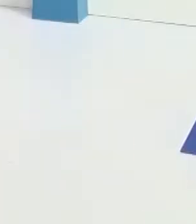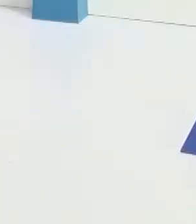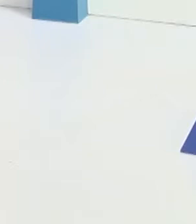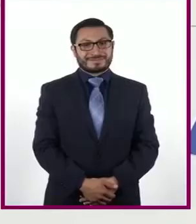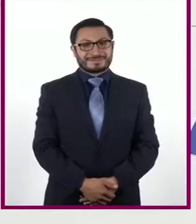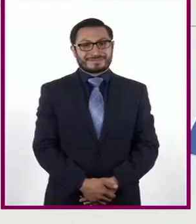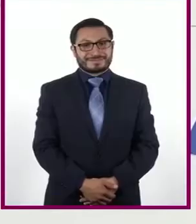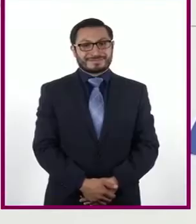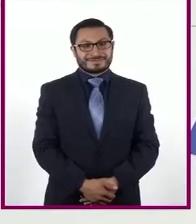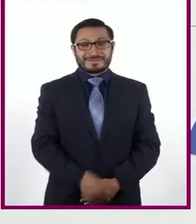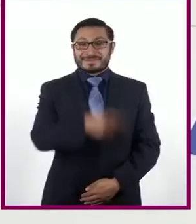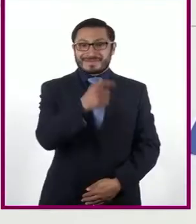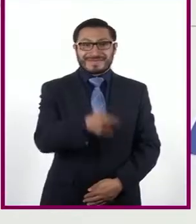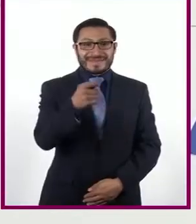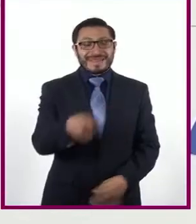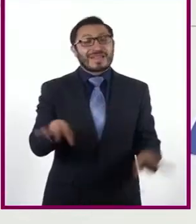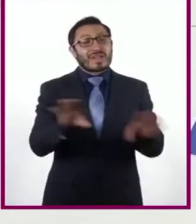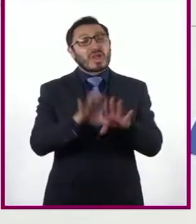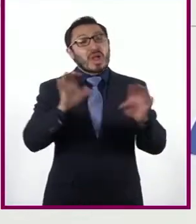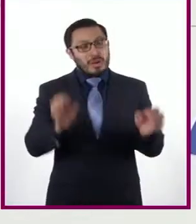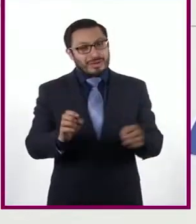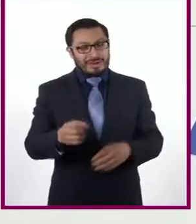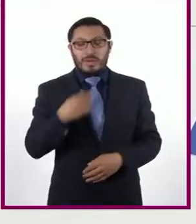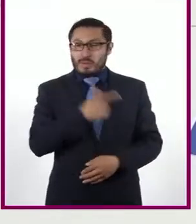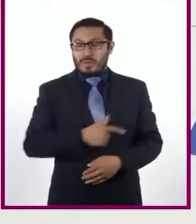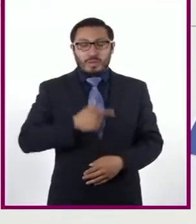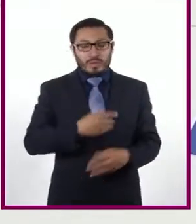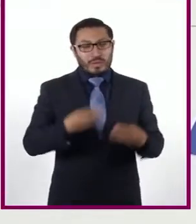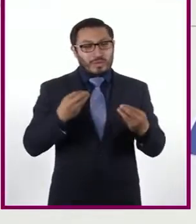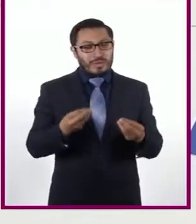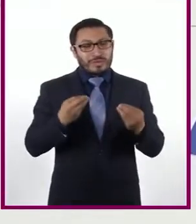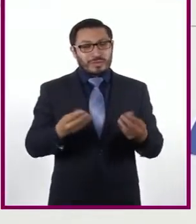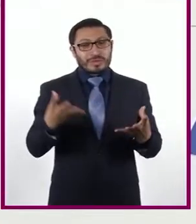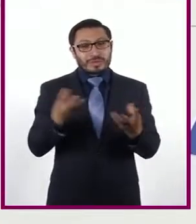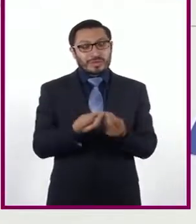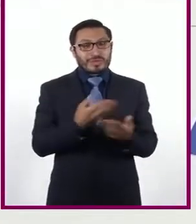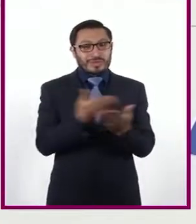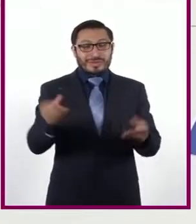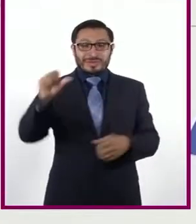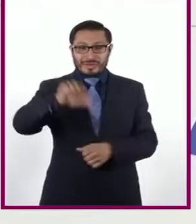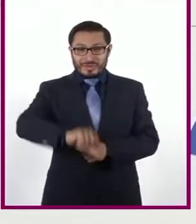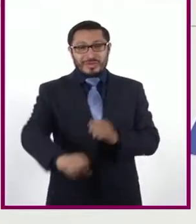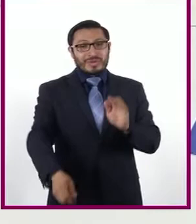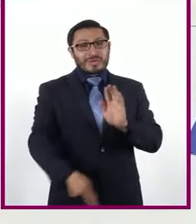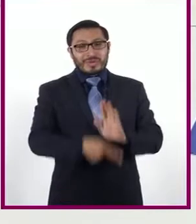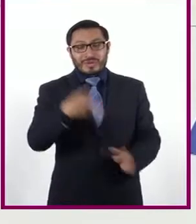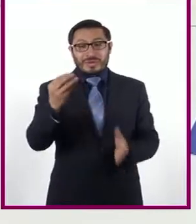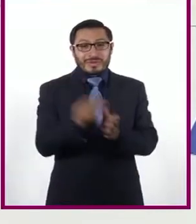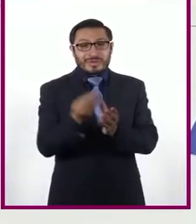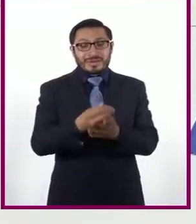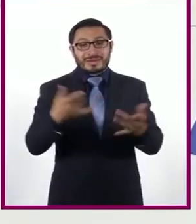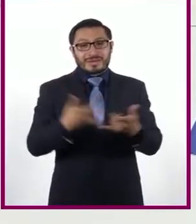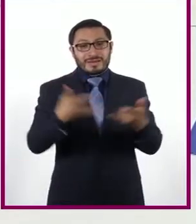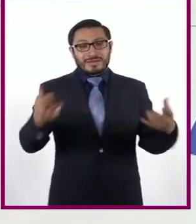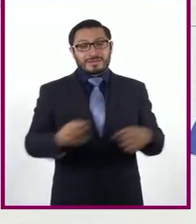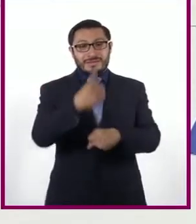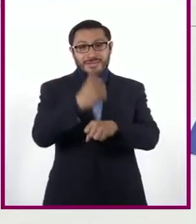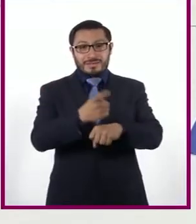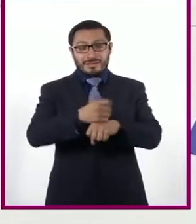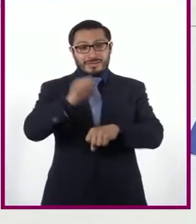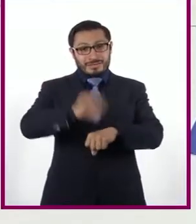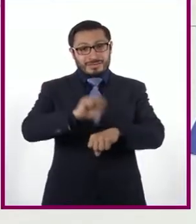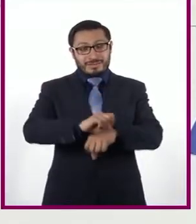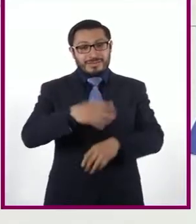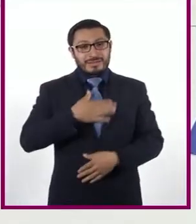Saludos a todos. ¿Cómo están? Me da mucho gusto estar con ustedes en una sesión más de Historia de Primer Grado. Soy la